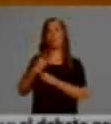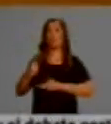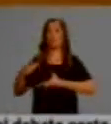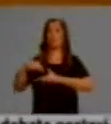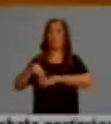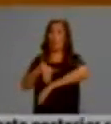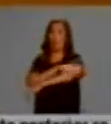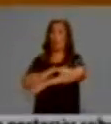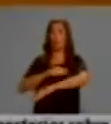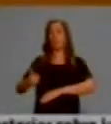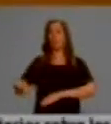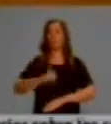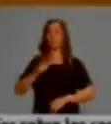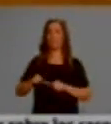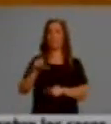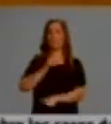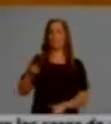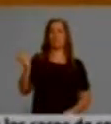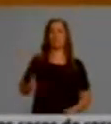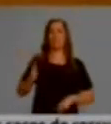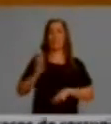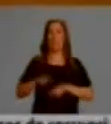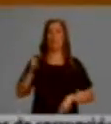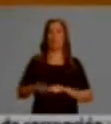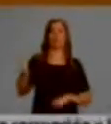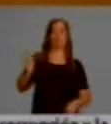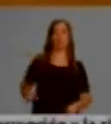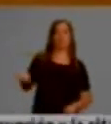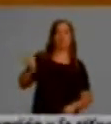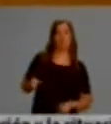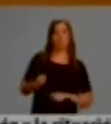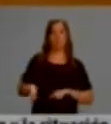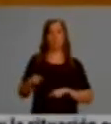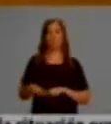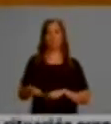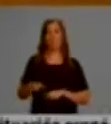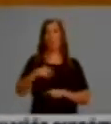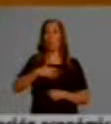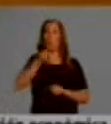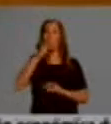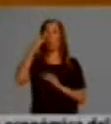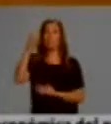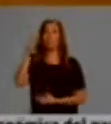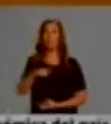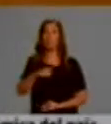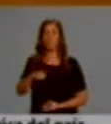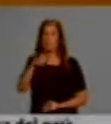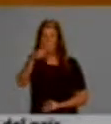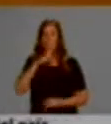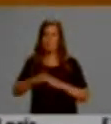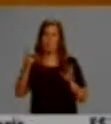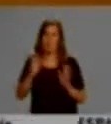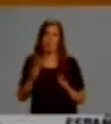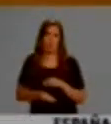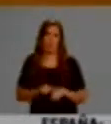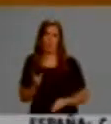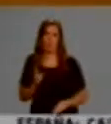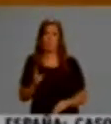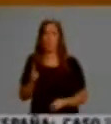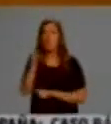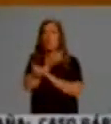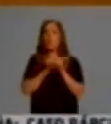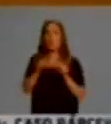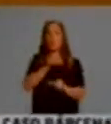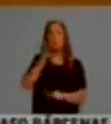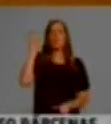del Gobierno hayan estado percibiendo sobresueldos y los hayan declarado o no, que ya sería grave por sí mismo. El problema es el